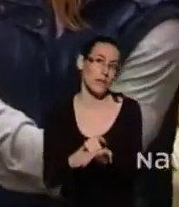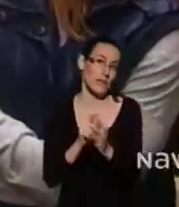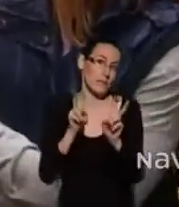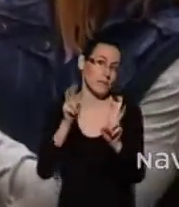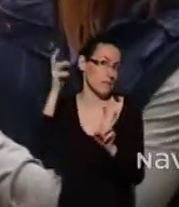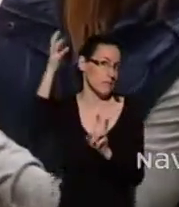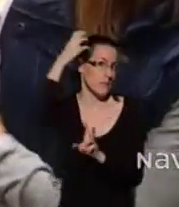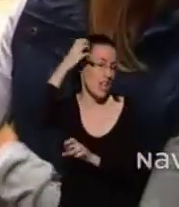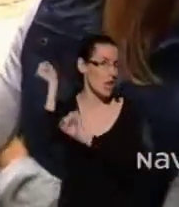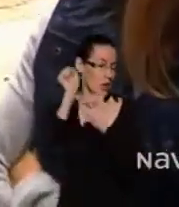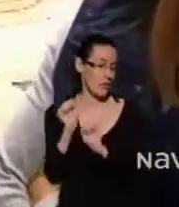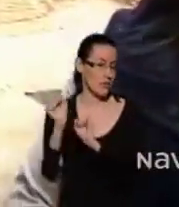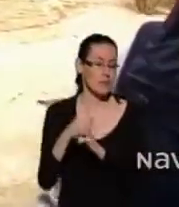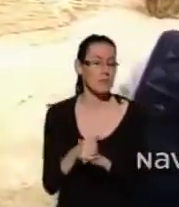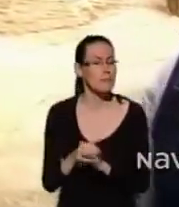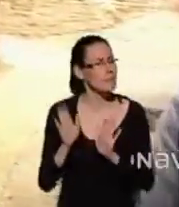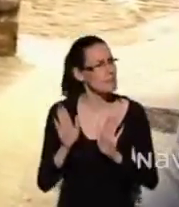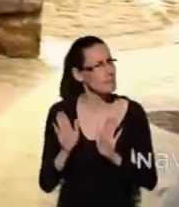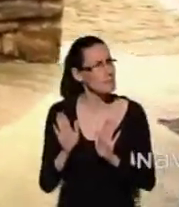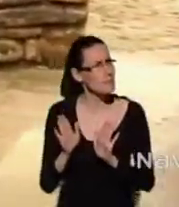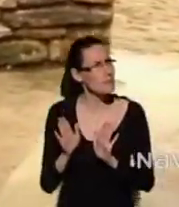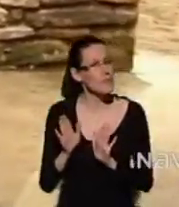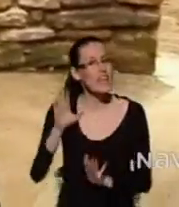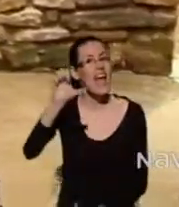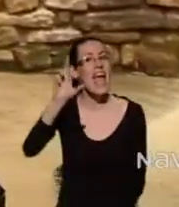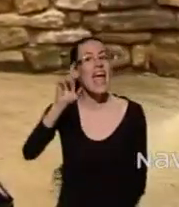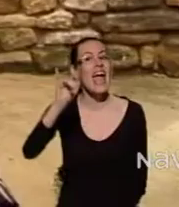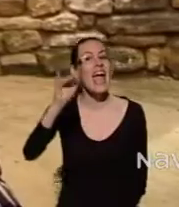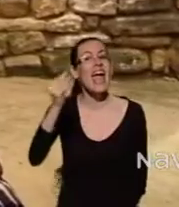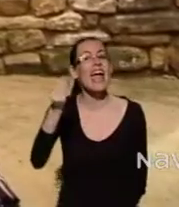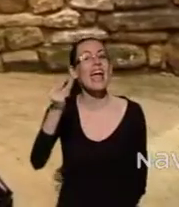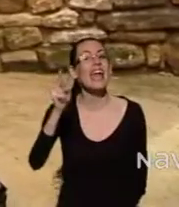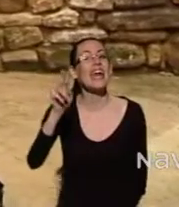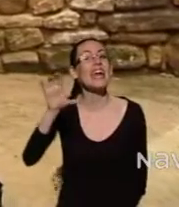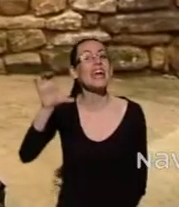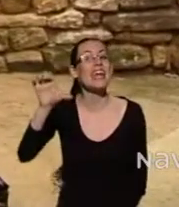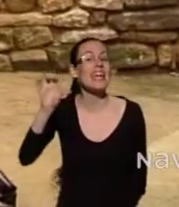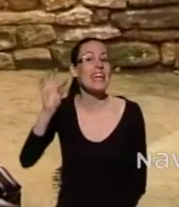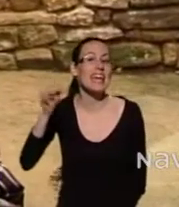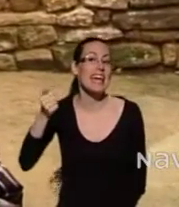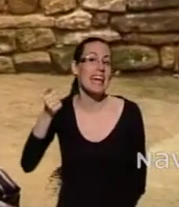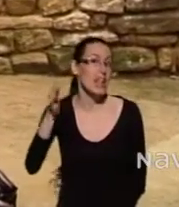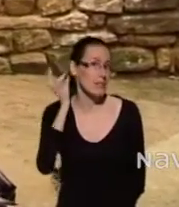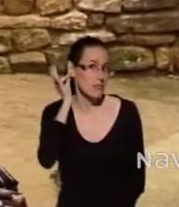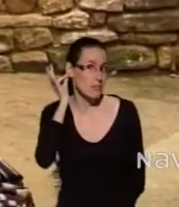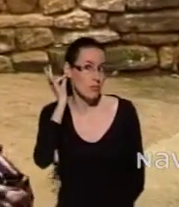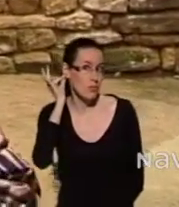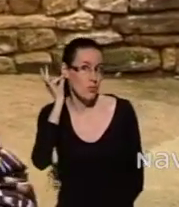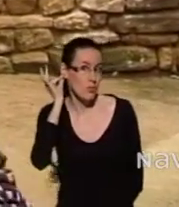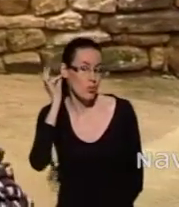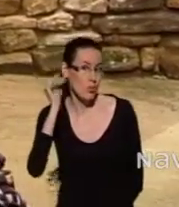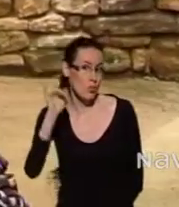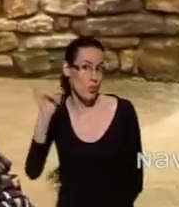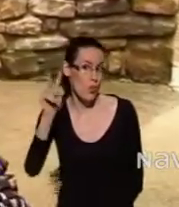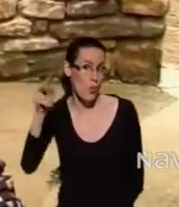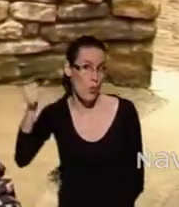Pero por orden de la Enríquez, la mujer de Juan, vino Charles de Artieda, que era enemigo suyo, y